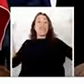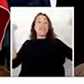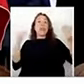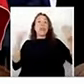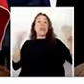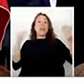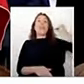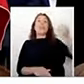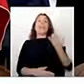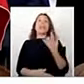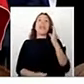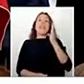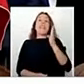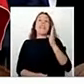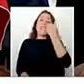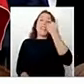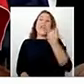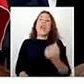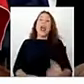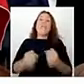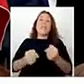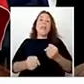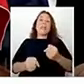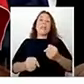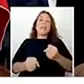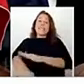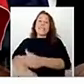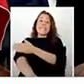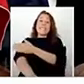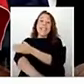debiese avergonzarle a la extrema izquierda chilena. Señor